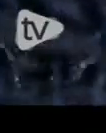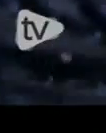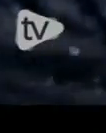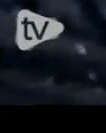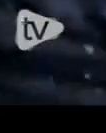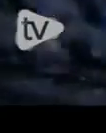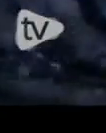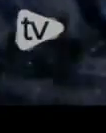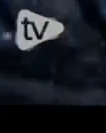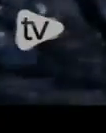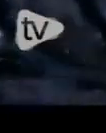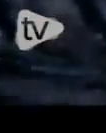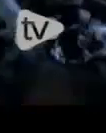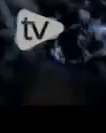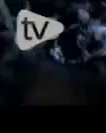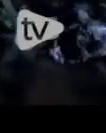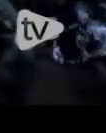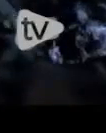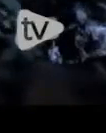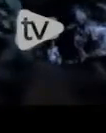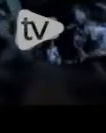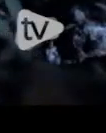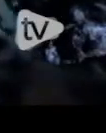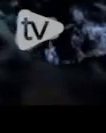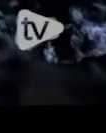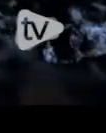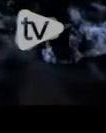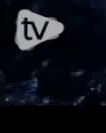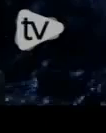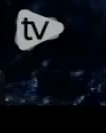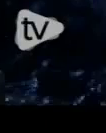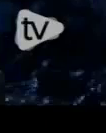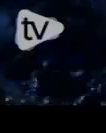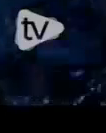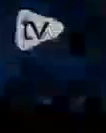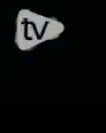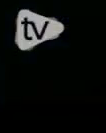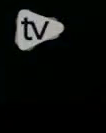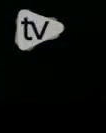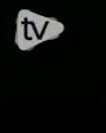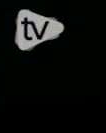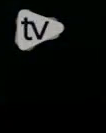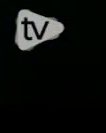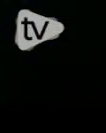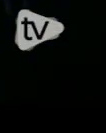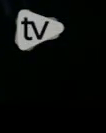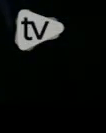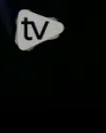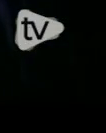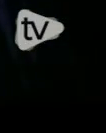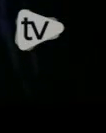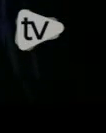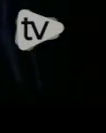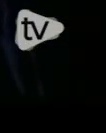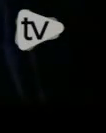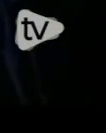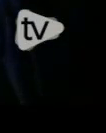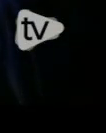serie documental que te llevará a explorar la realidad de los animales más pequeños del planeta. No te